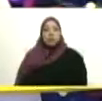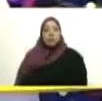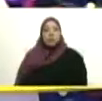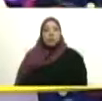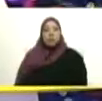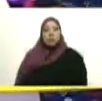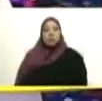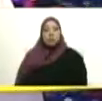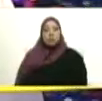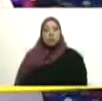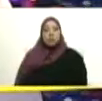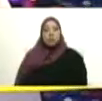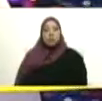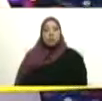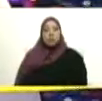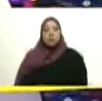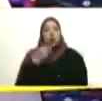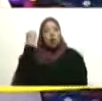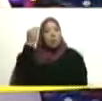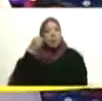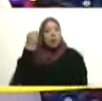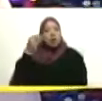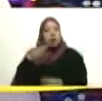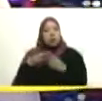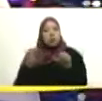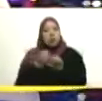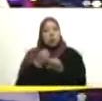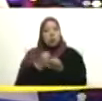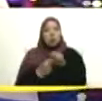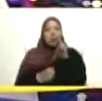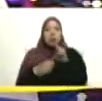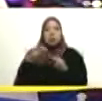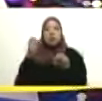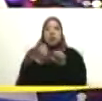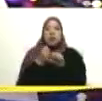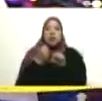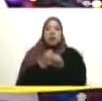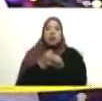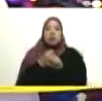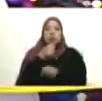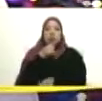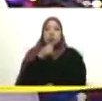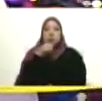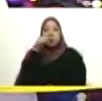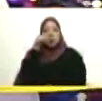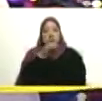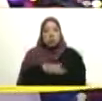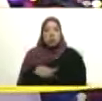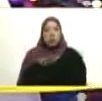Claro, pensando también que todas esas empresas constructoras van a tener mucho trabajo en obras públicas,